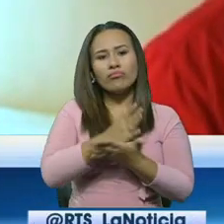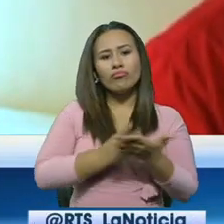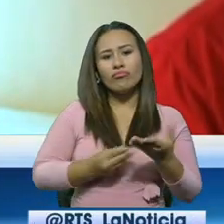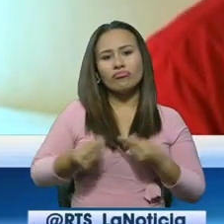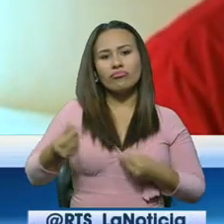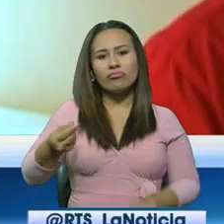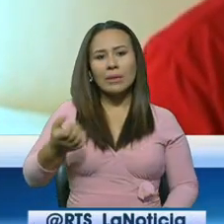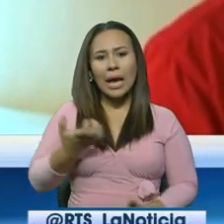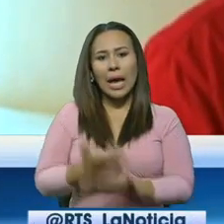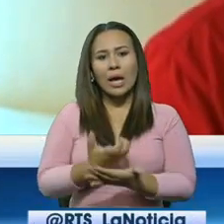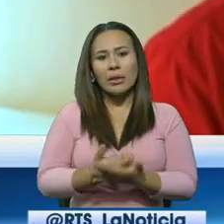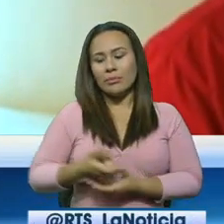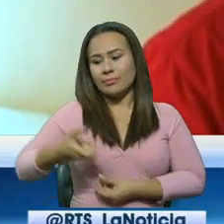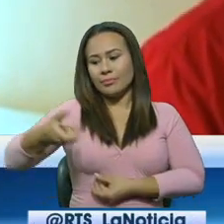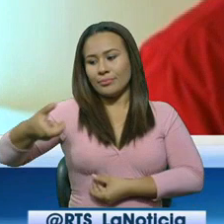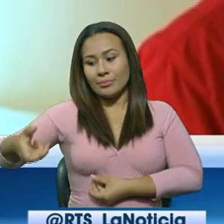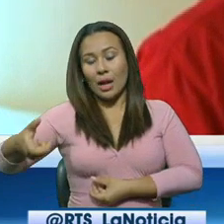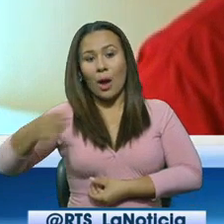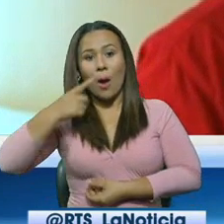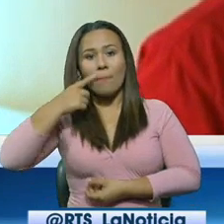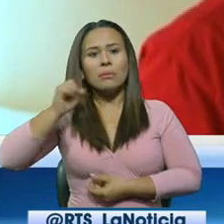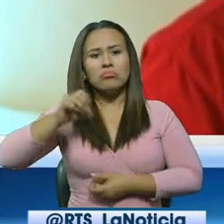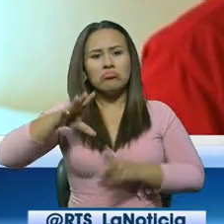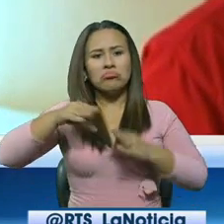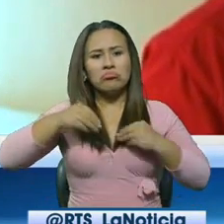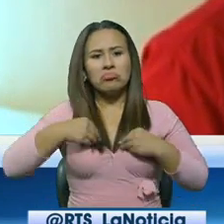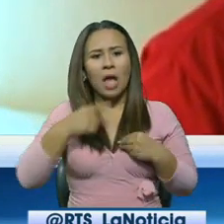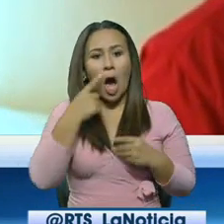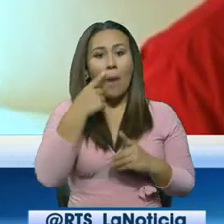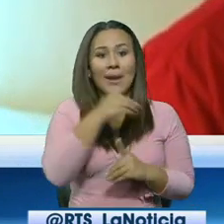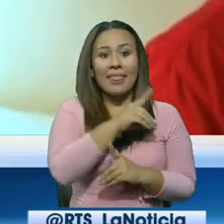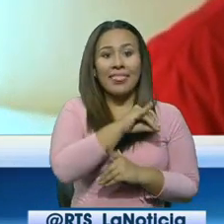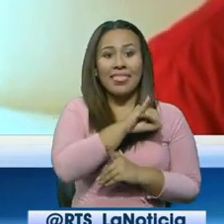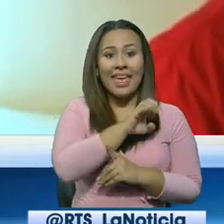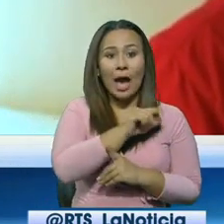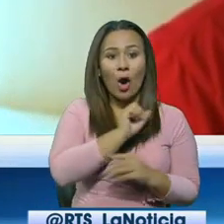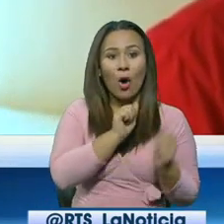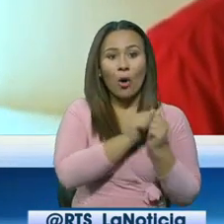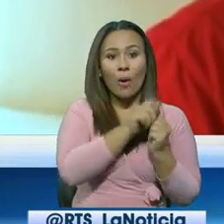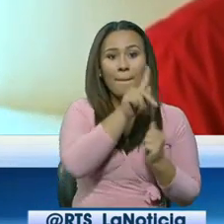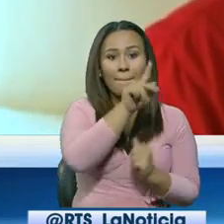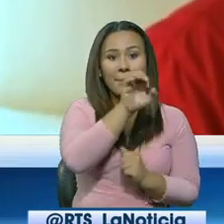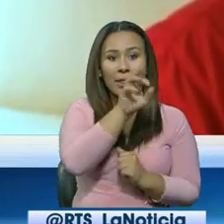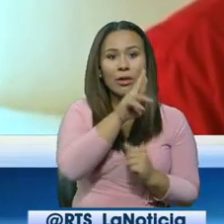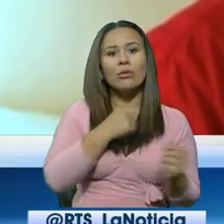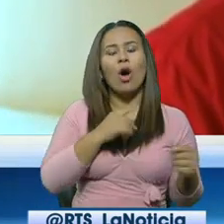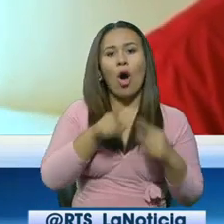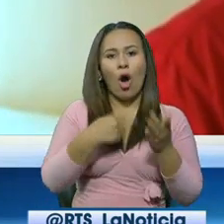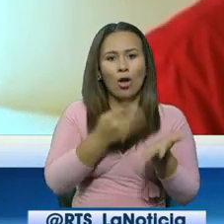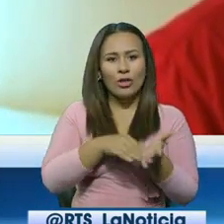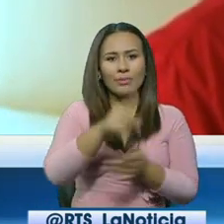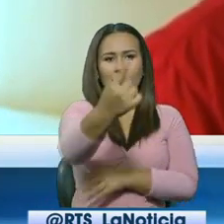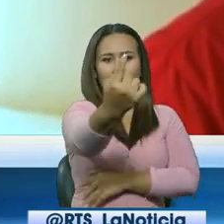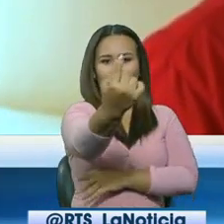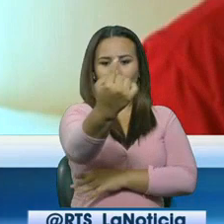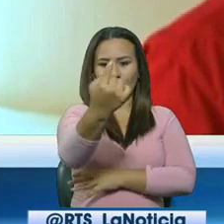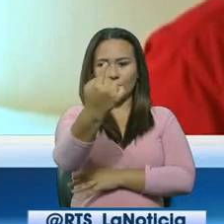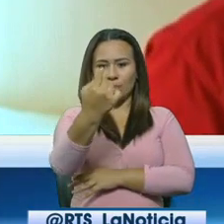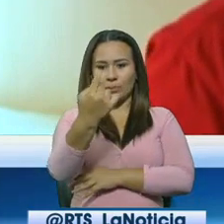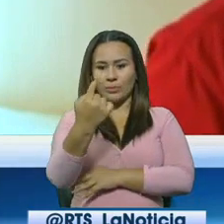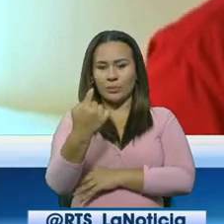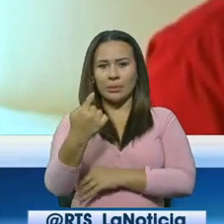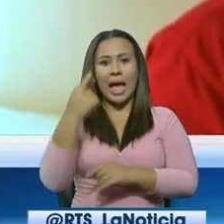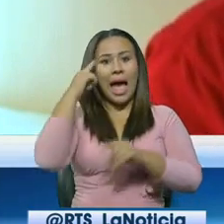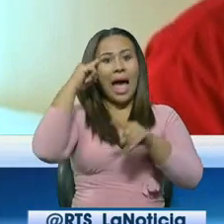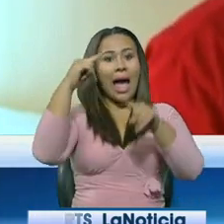económica. Él acepta y resulta que Diego de Almagro con Pedro de Alvarado regresan y van hacia el Cusco para, frente a